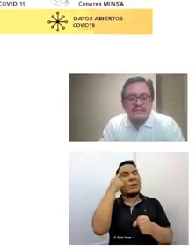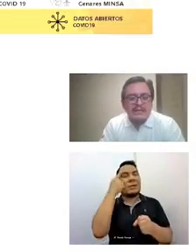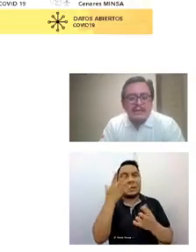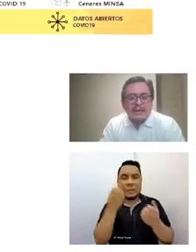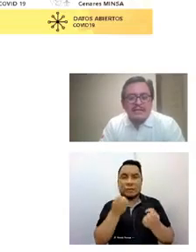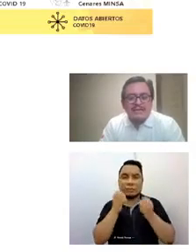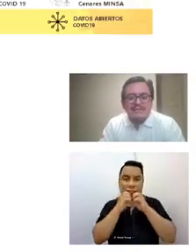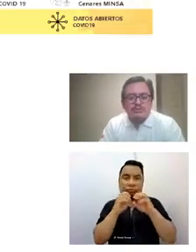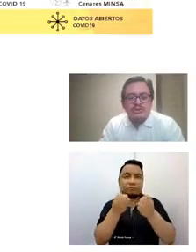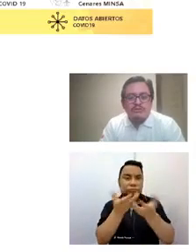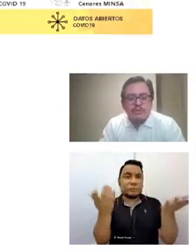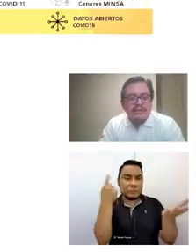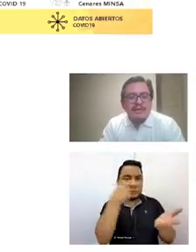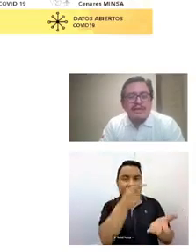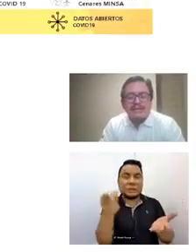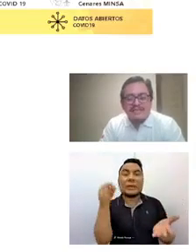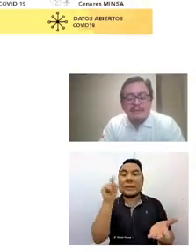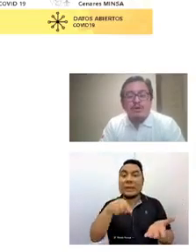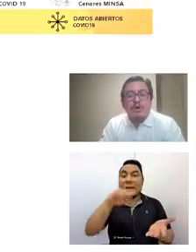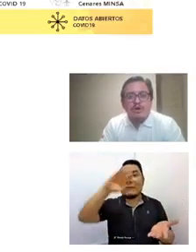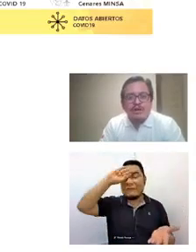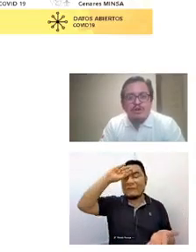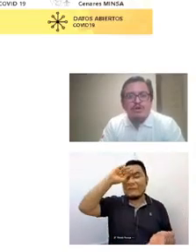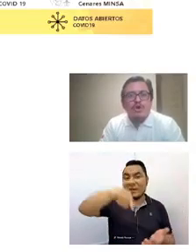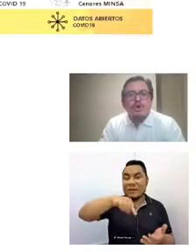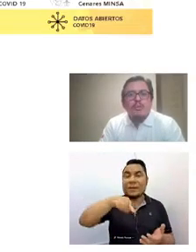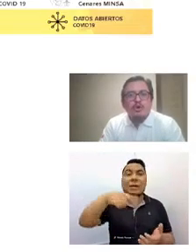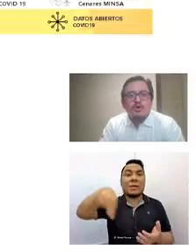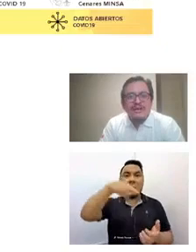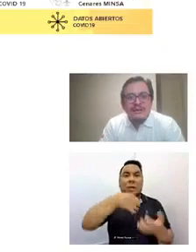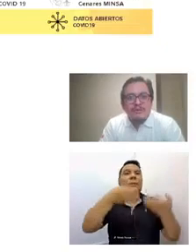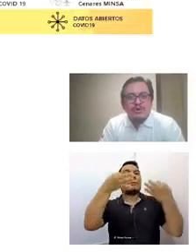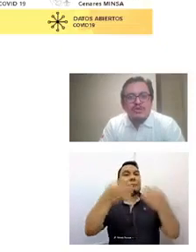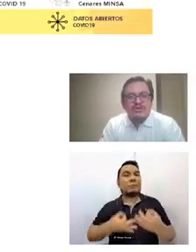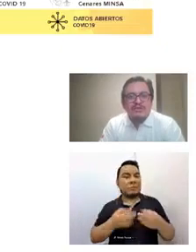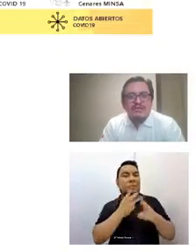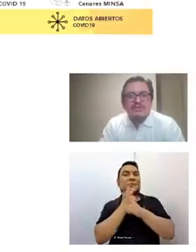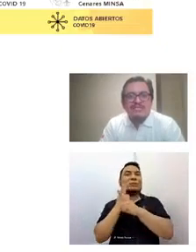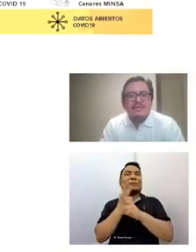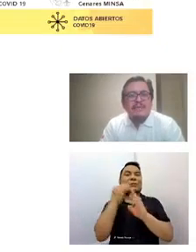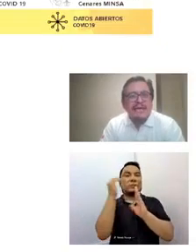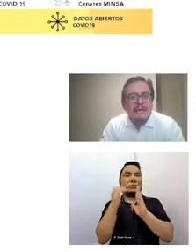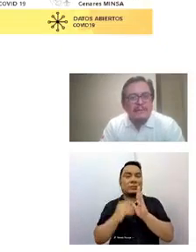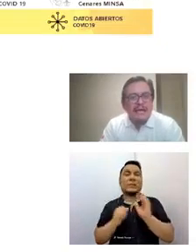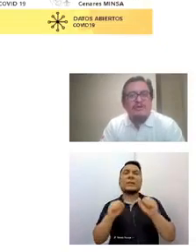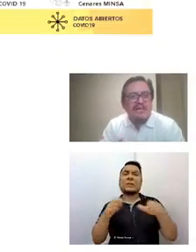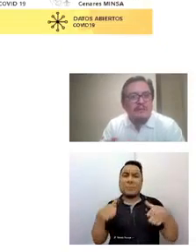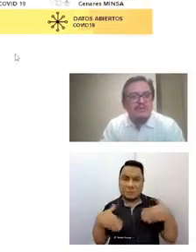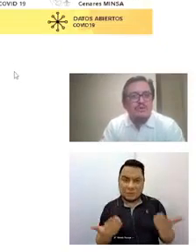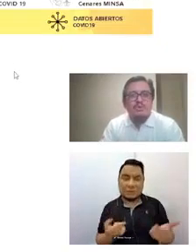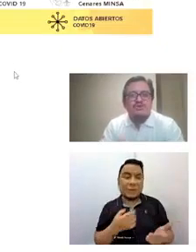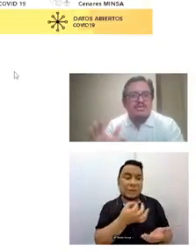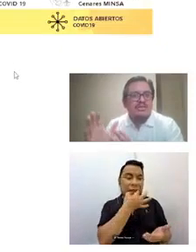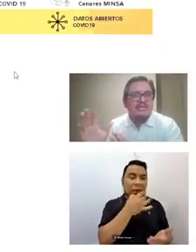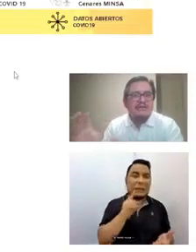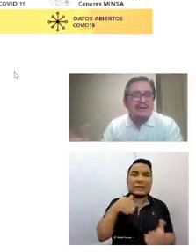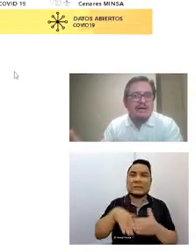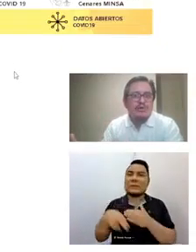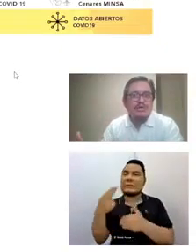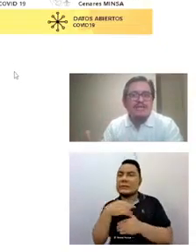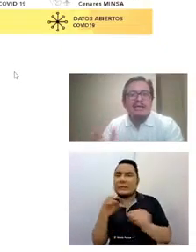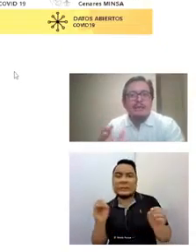todos ustedes es que esta es una enfermedad que, si hacemos lo correcto, podemos, en ausencia de medicamentos, de camas UCI y